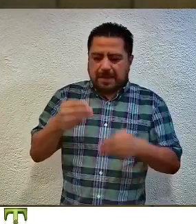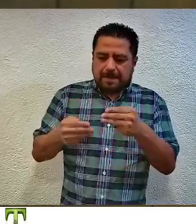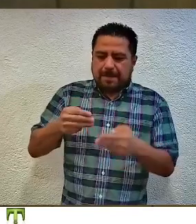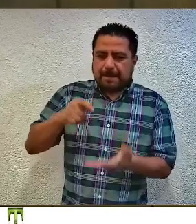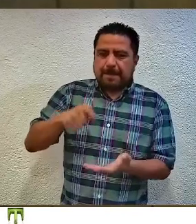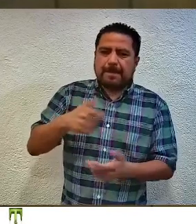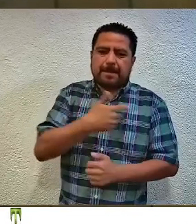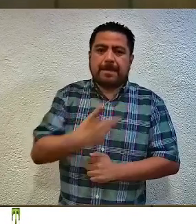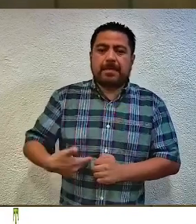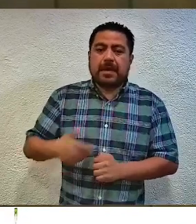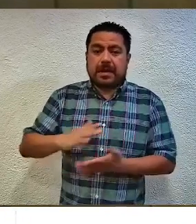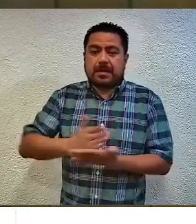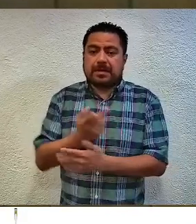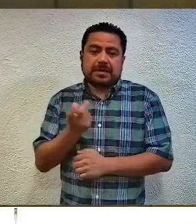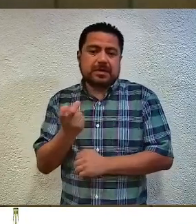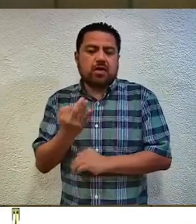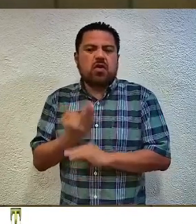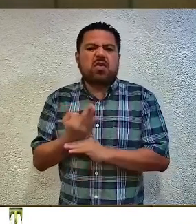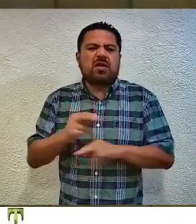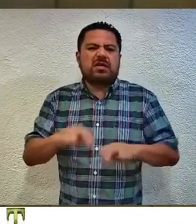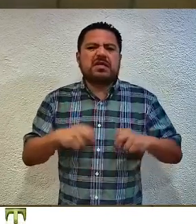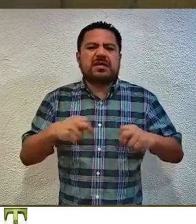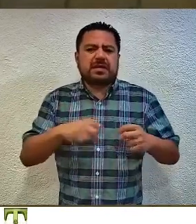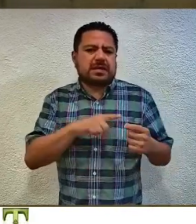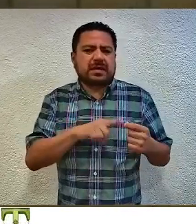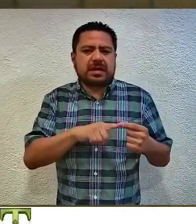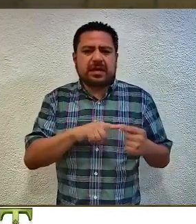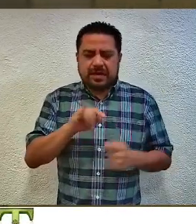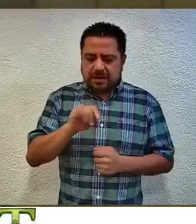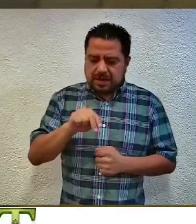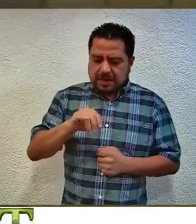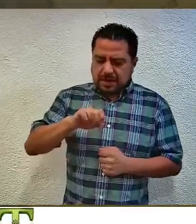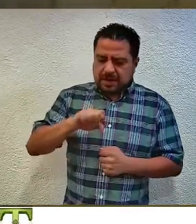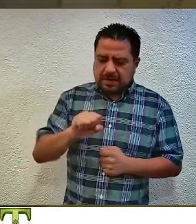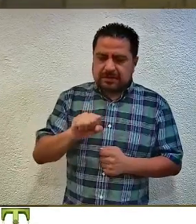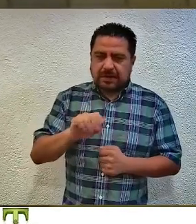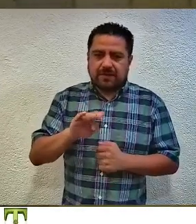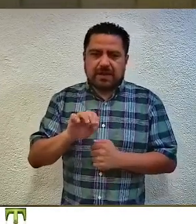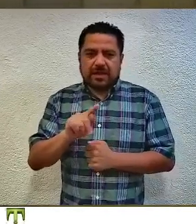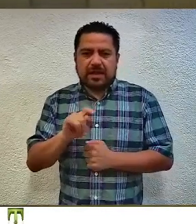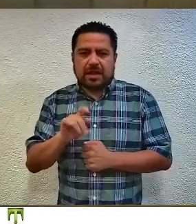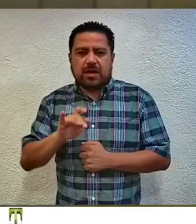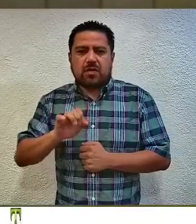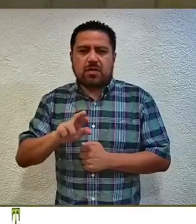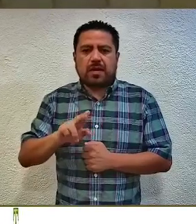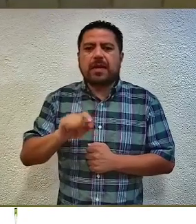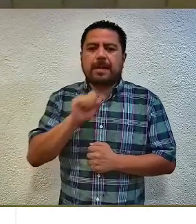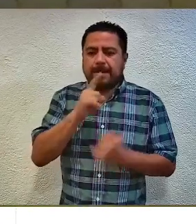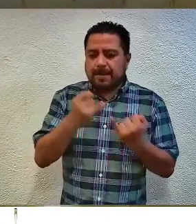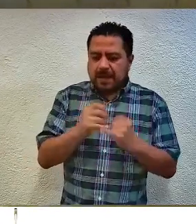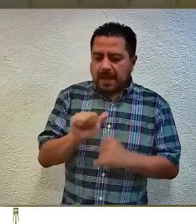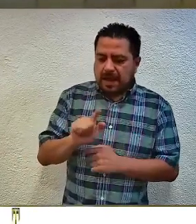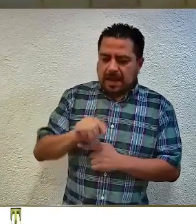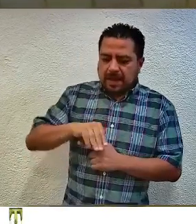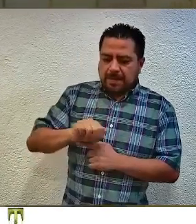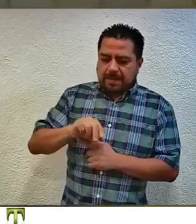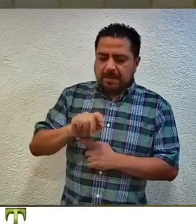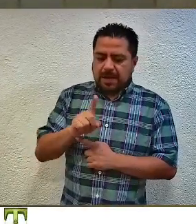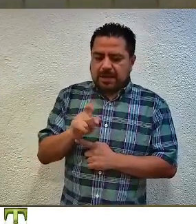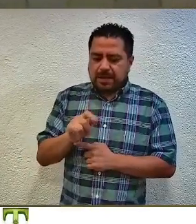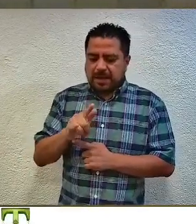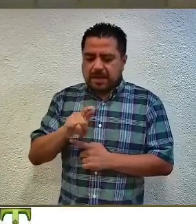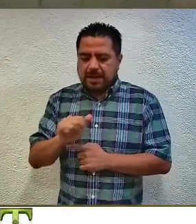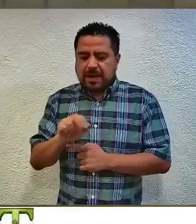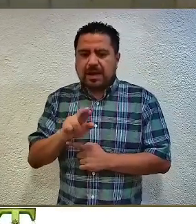Hago constar que además de usted se encuentra en esta sala de pleno el magistrado José Inés Betancur Salgado y las magistradas Almadelio Eugenio Alcaraz y La Rosa Delgado